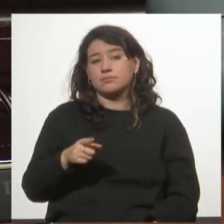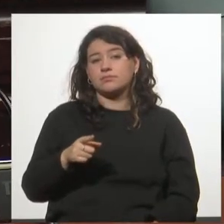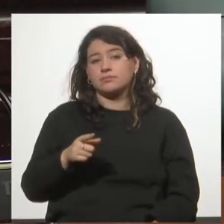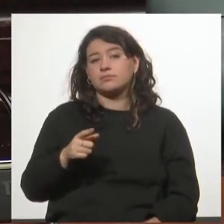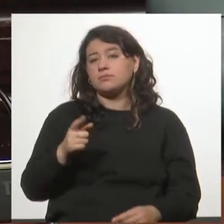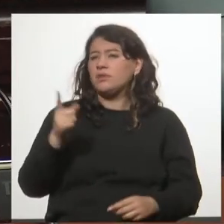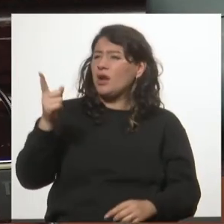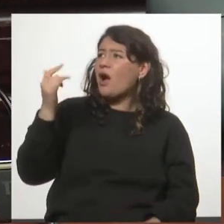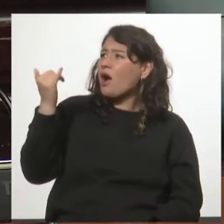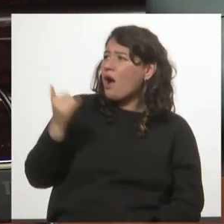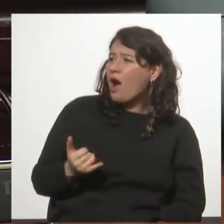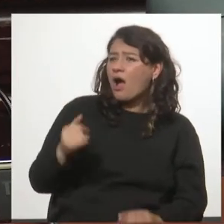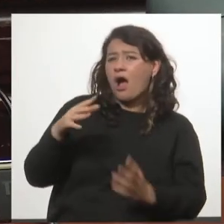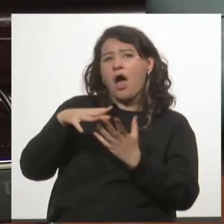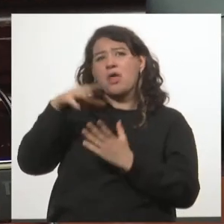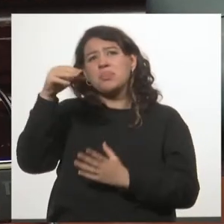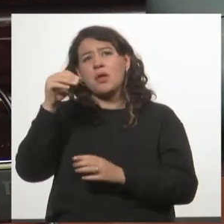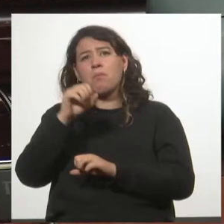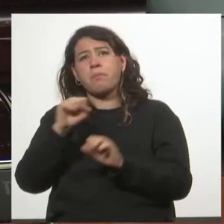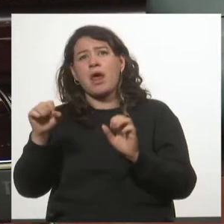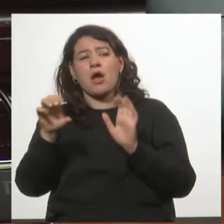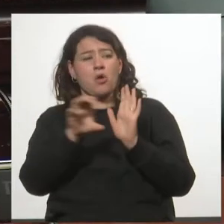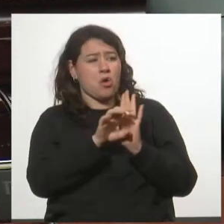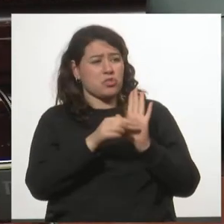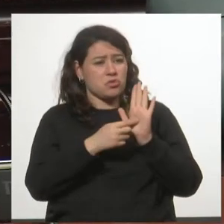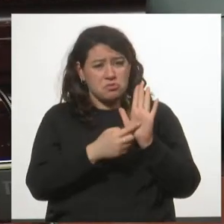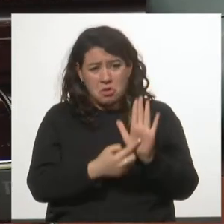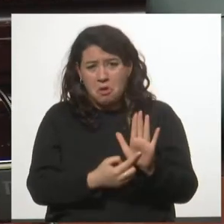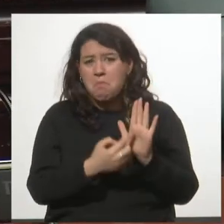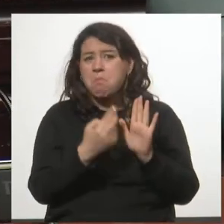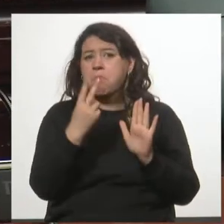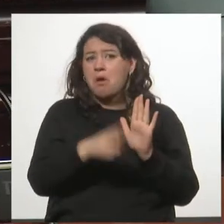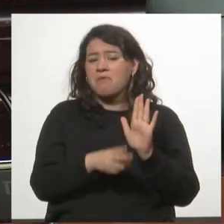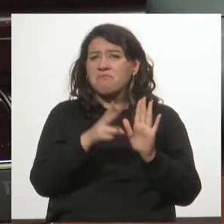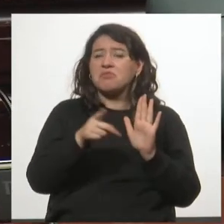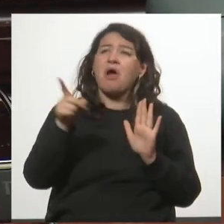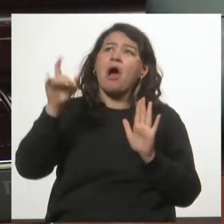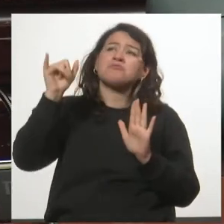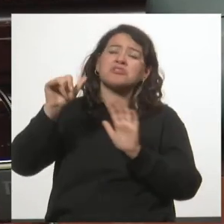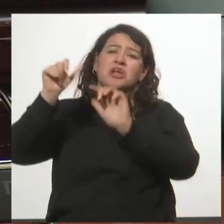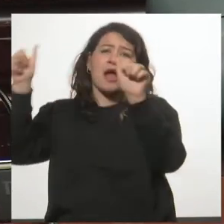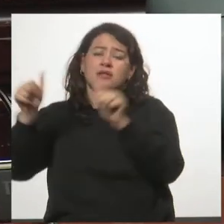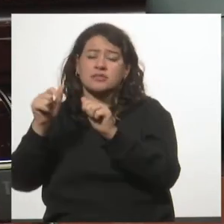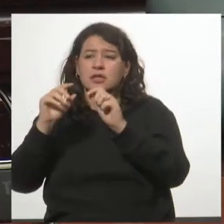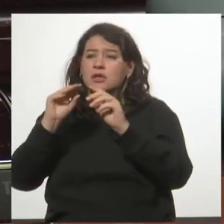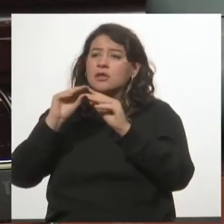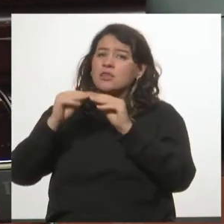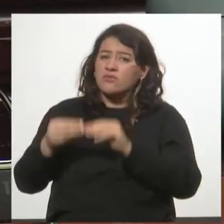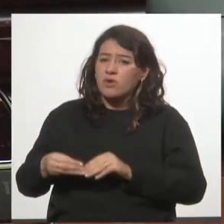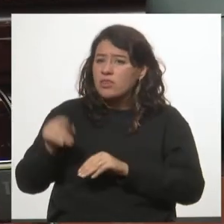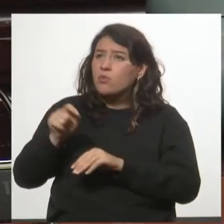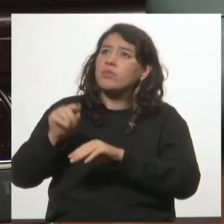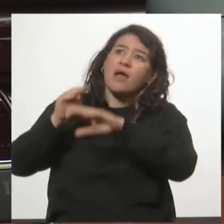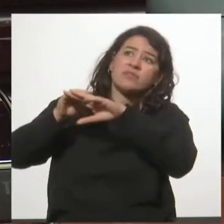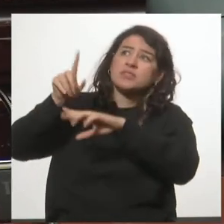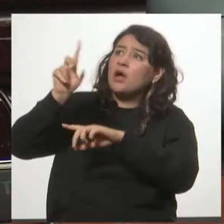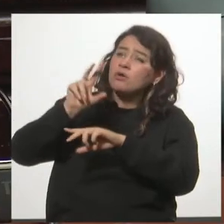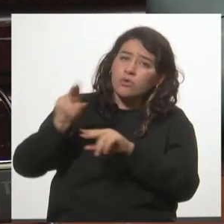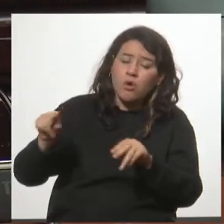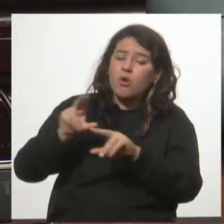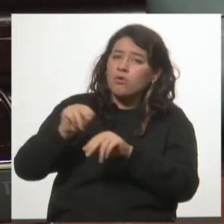recursos para hacer lo que la constitución no le permite hacer y lo que el tribunal de cuentas le observó una y otra